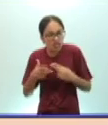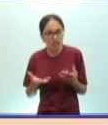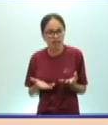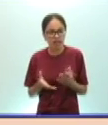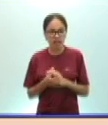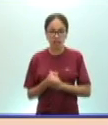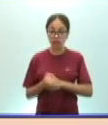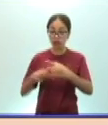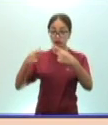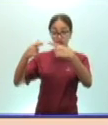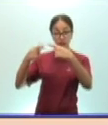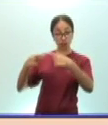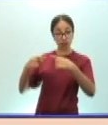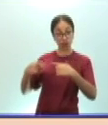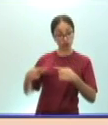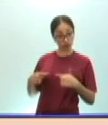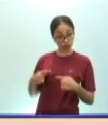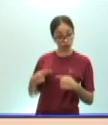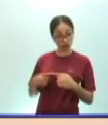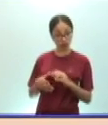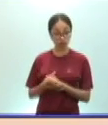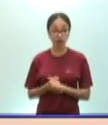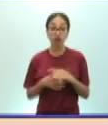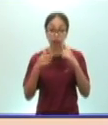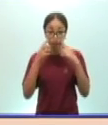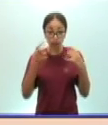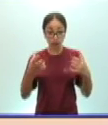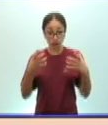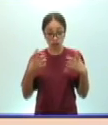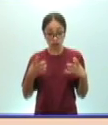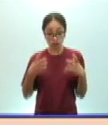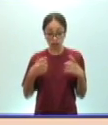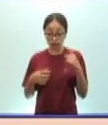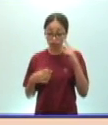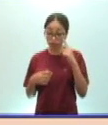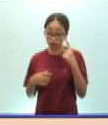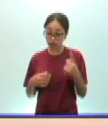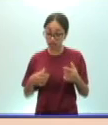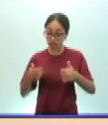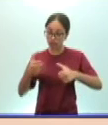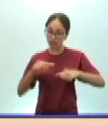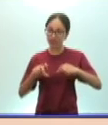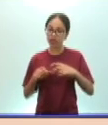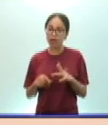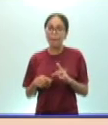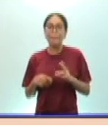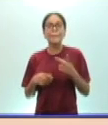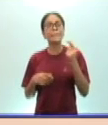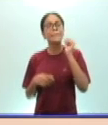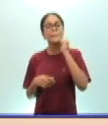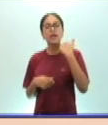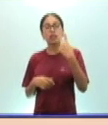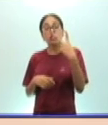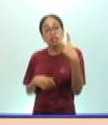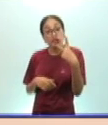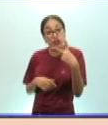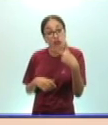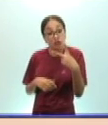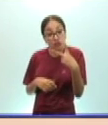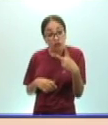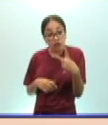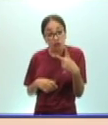Muy importante tener en cuenta que cuando tenemos una mezcla que tiene más de dos componentes, es decir, que debemos